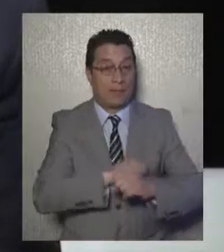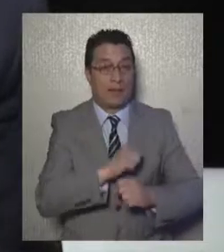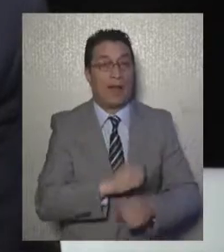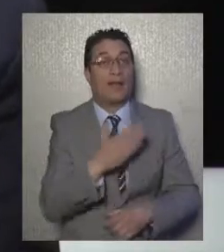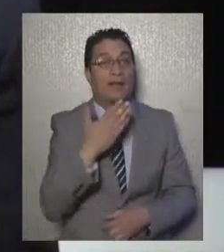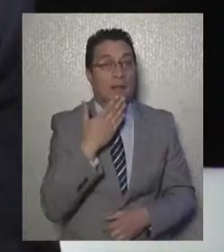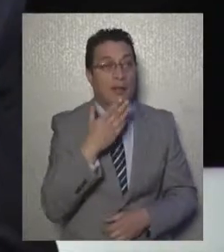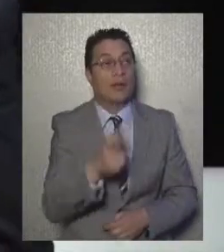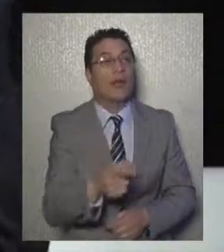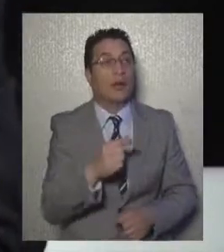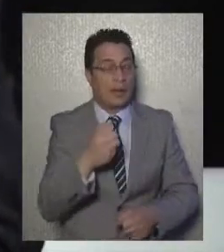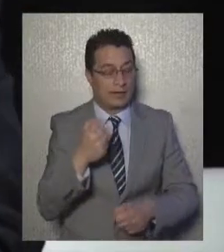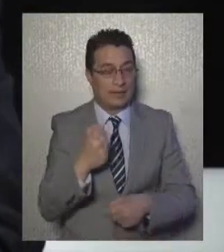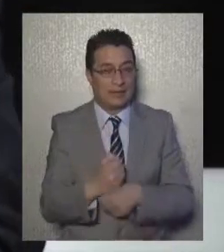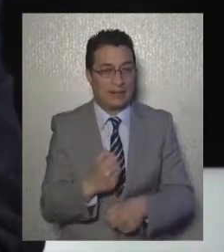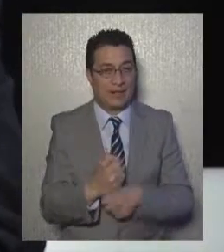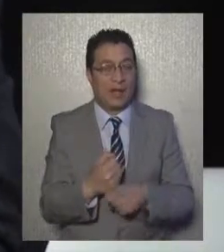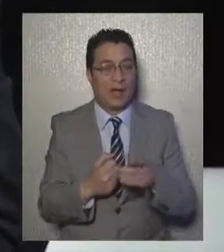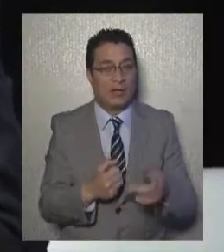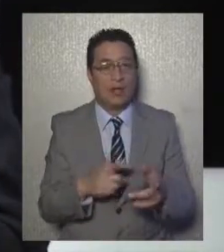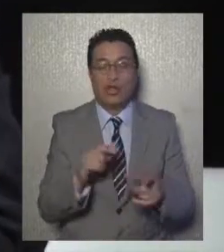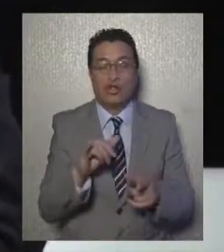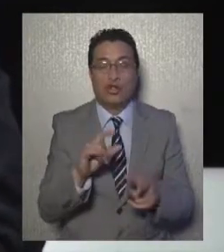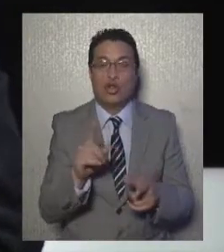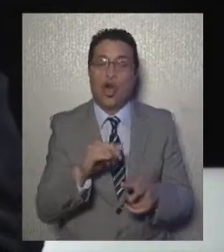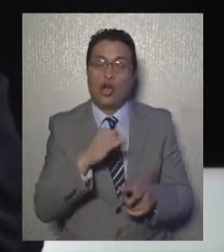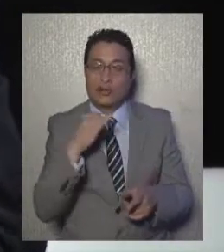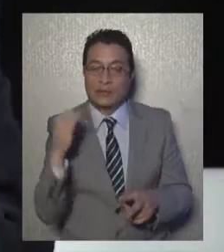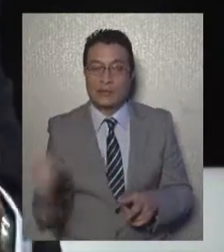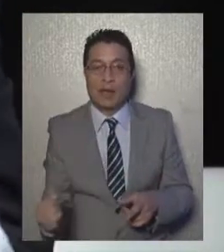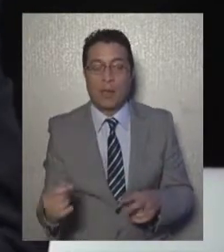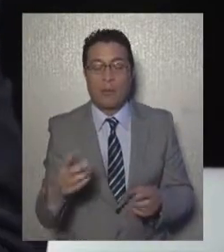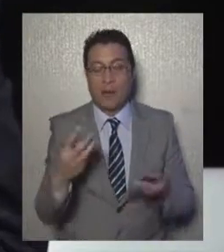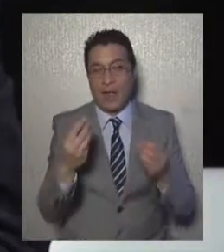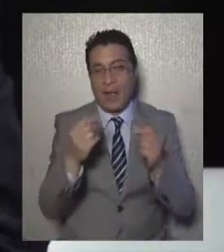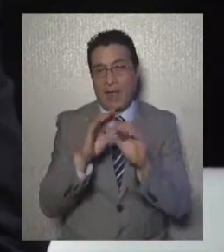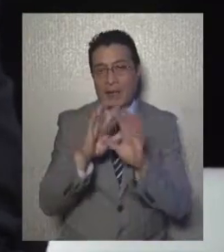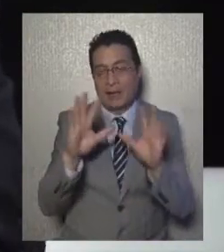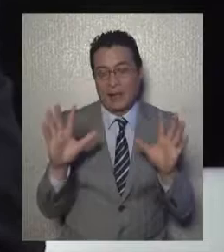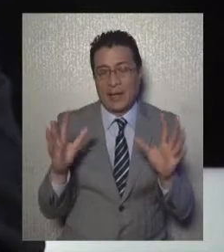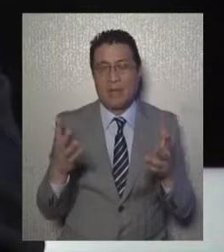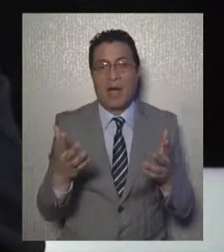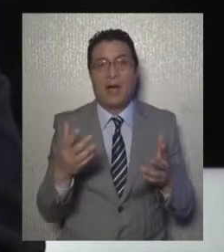día trabajando en que no siempre los climas, los escenarios